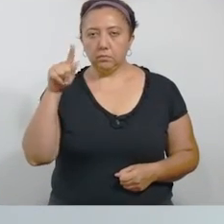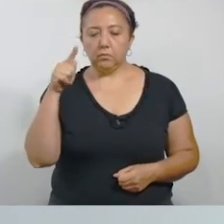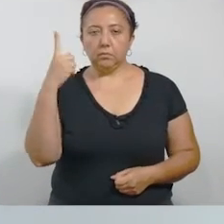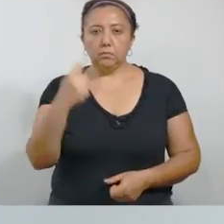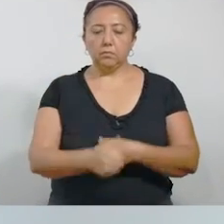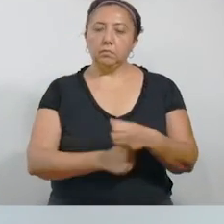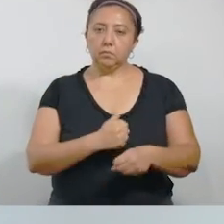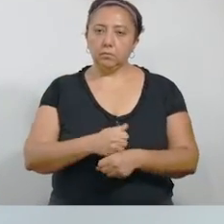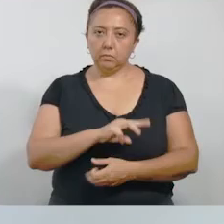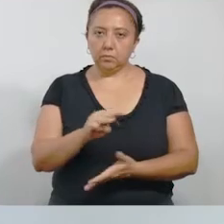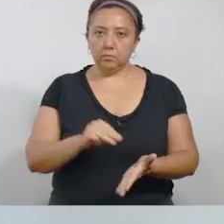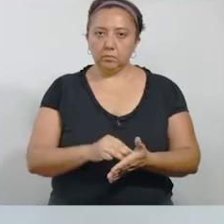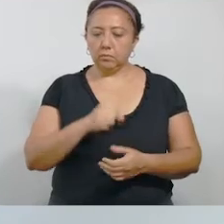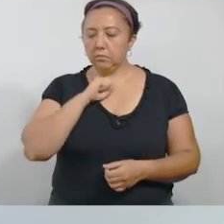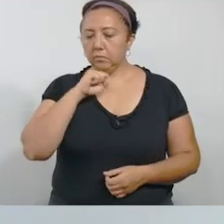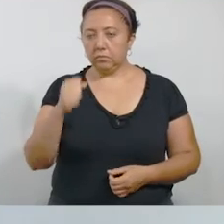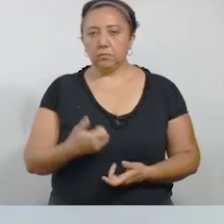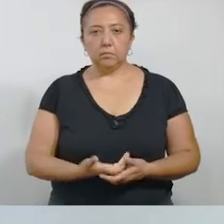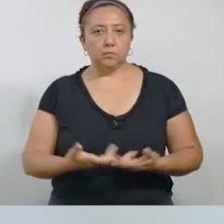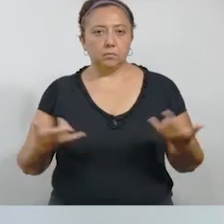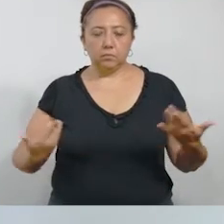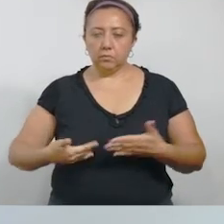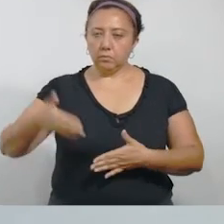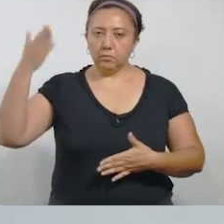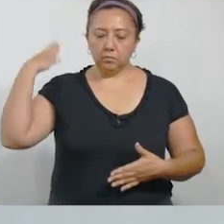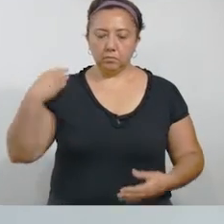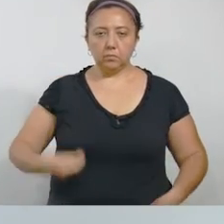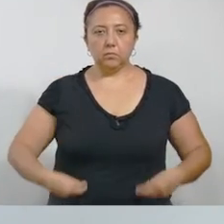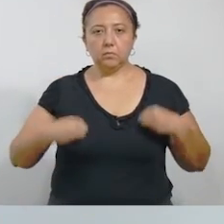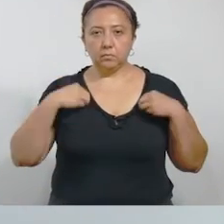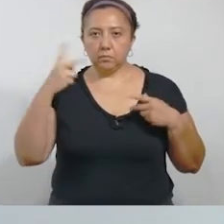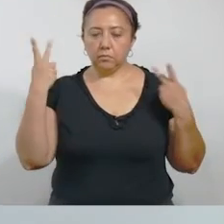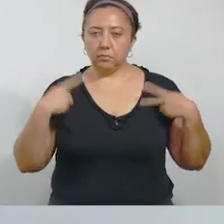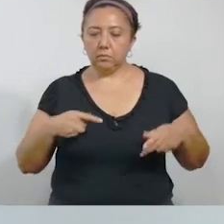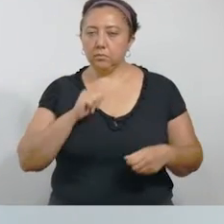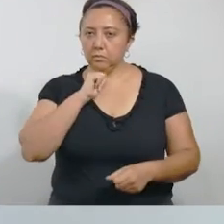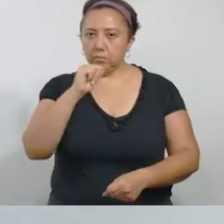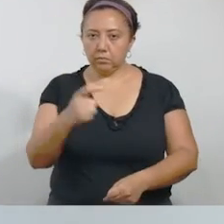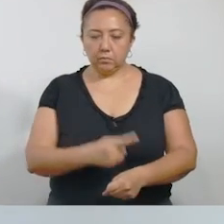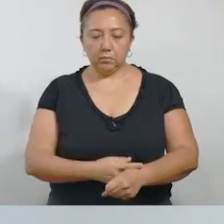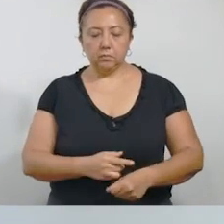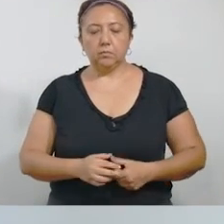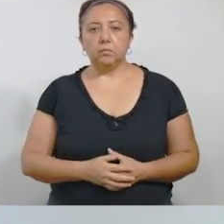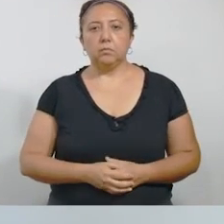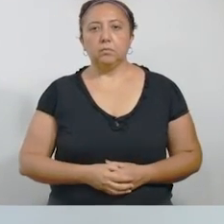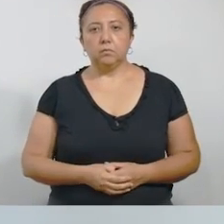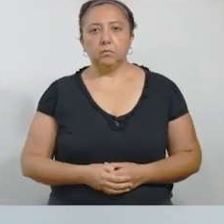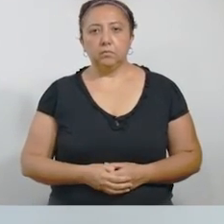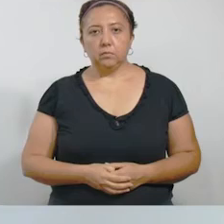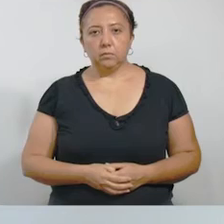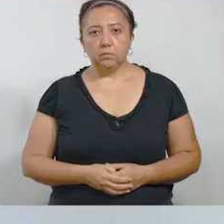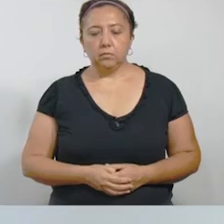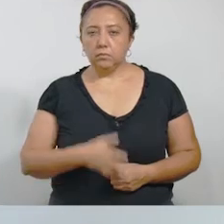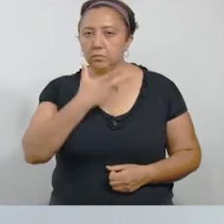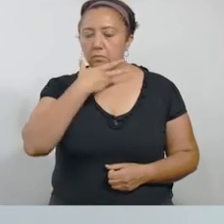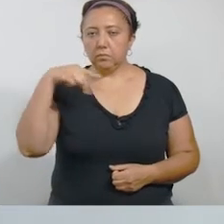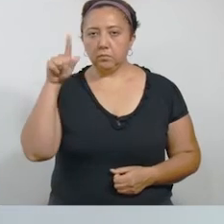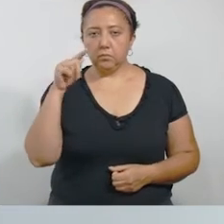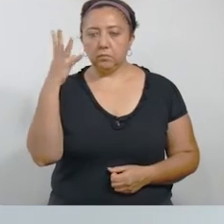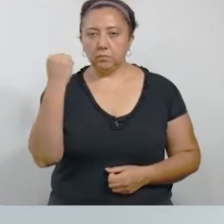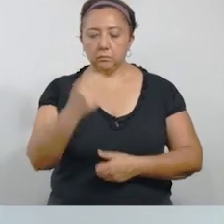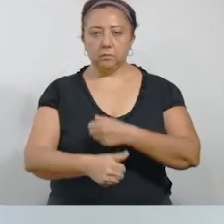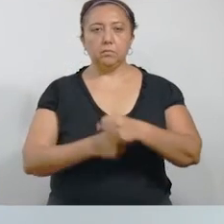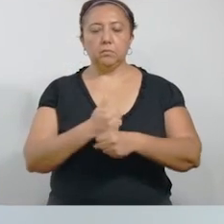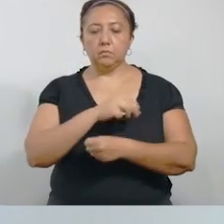71 años, de Mérida, sin historial de enfermedades previas. Vivía con 2 contactos, los cuales hasta el momento se reportan asintomáticos. Hombre de